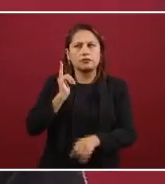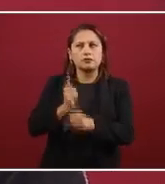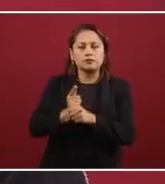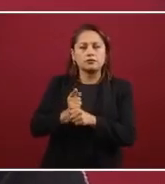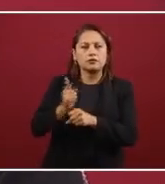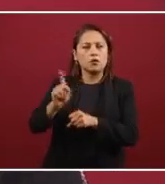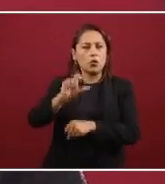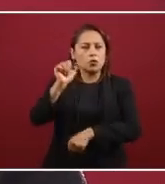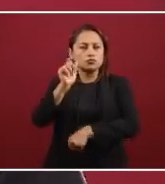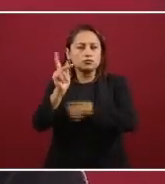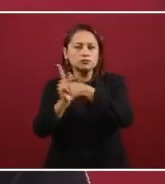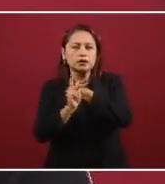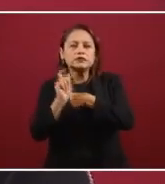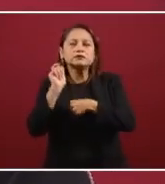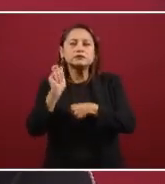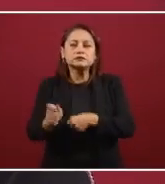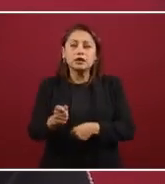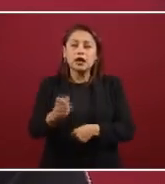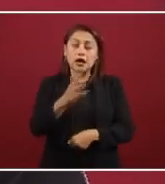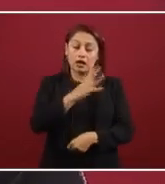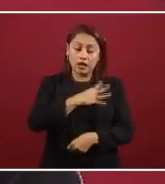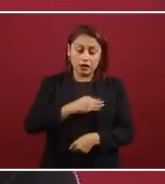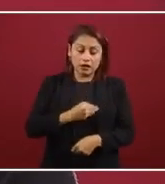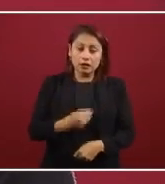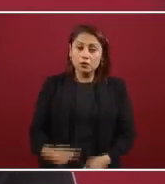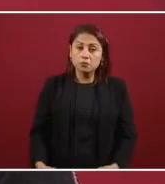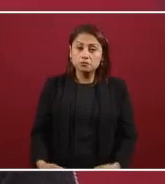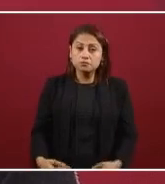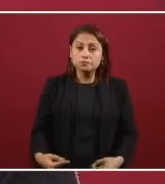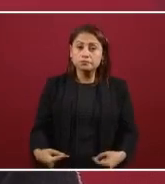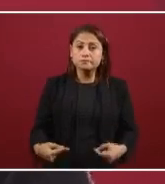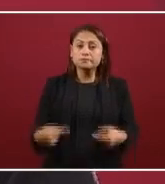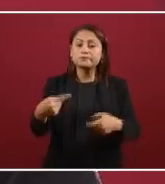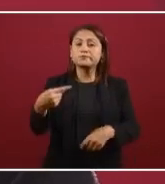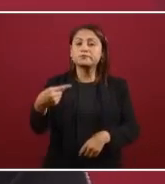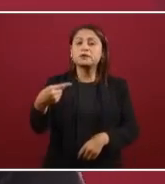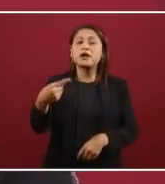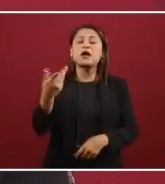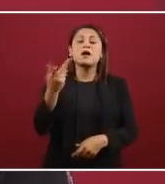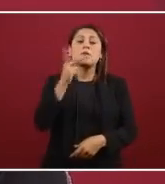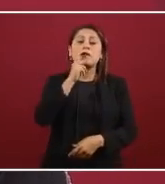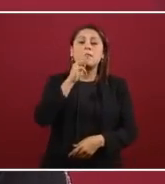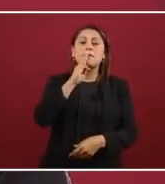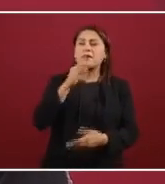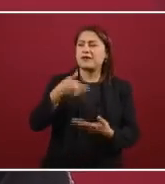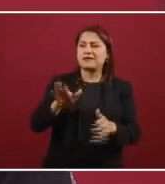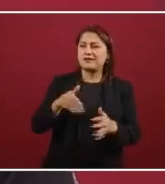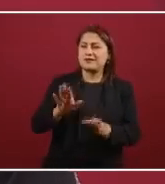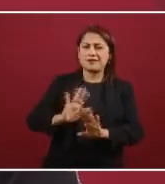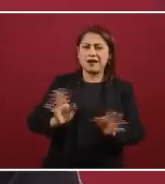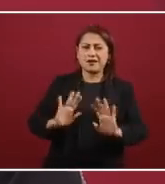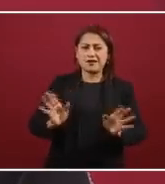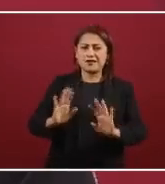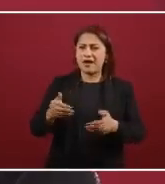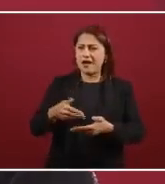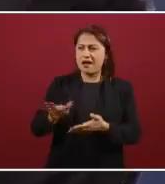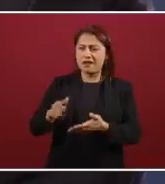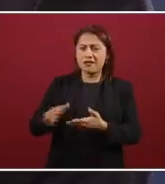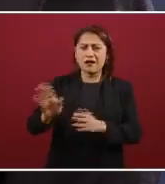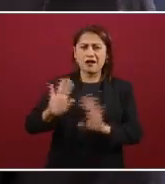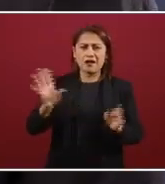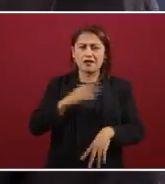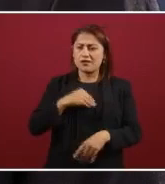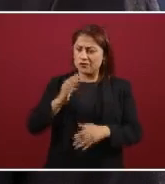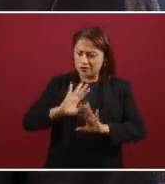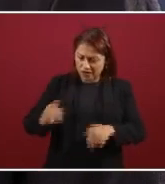creciendo y los padres quieren que se vayan de la